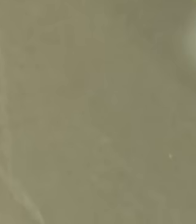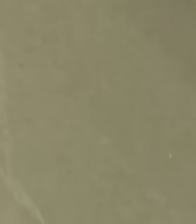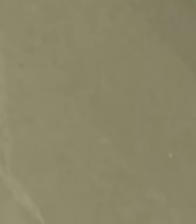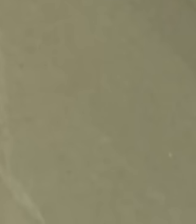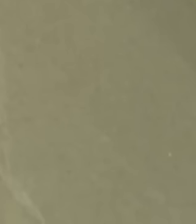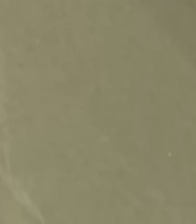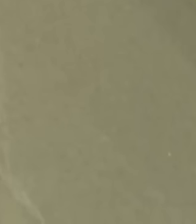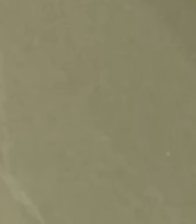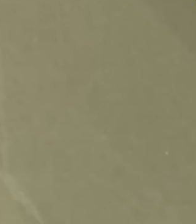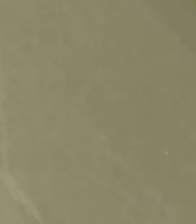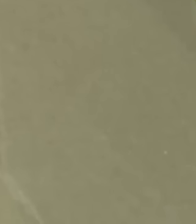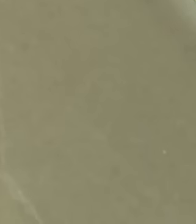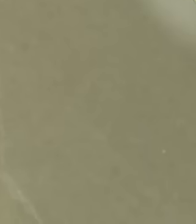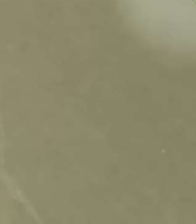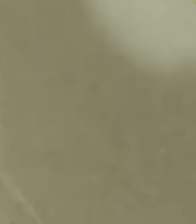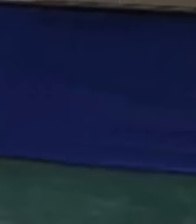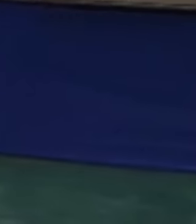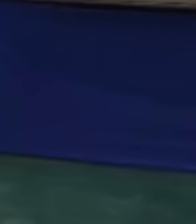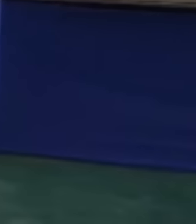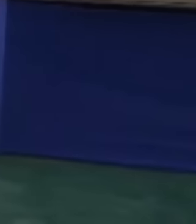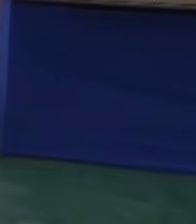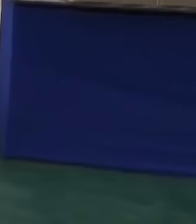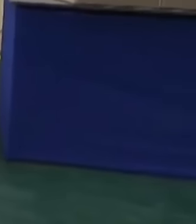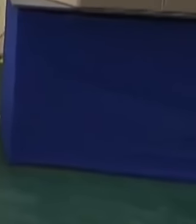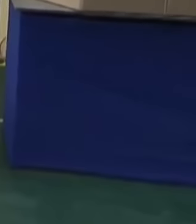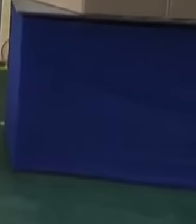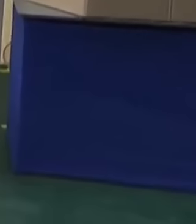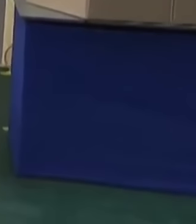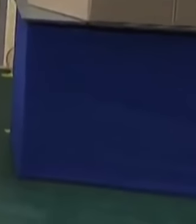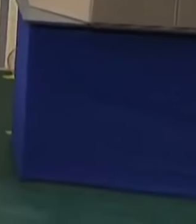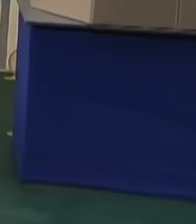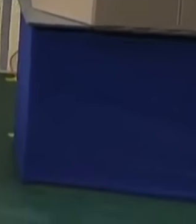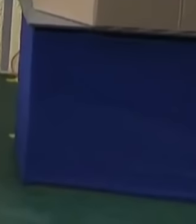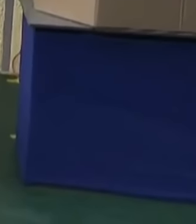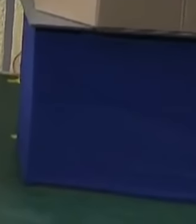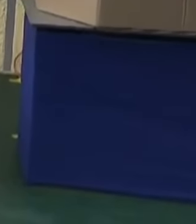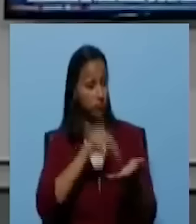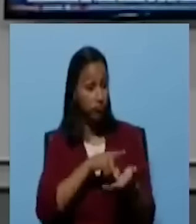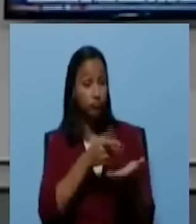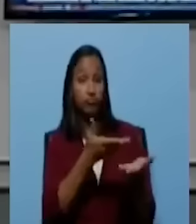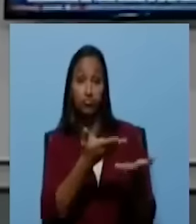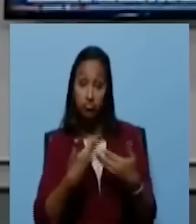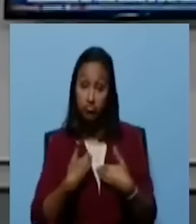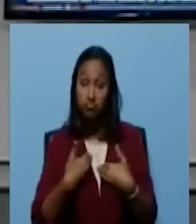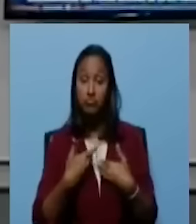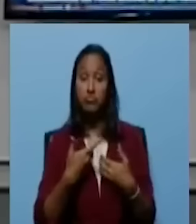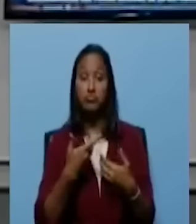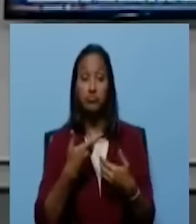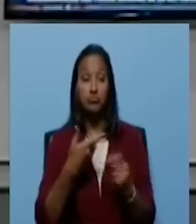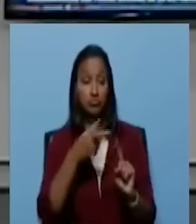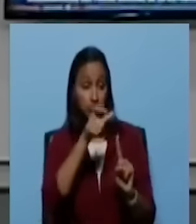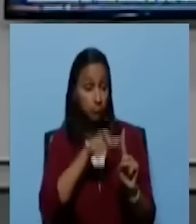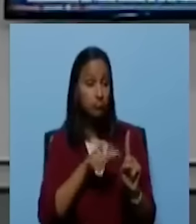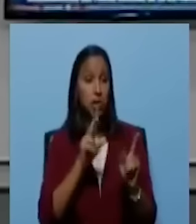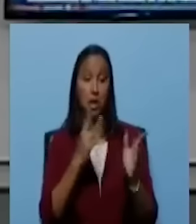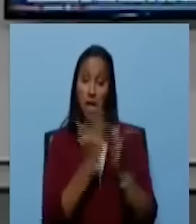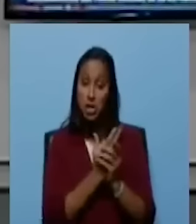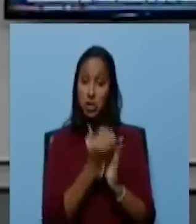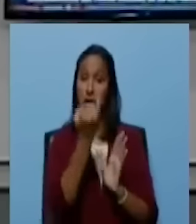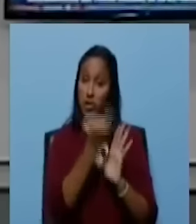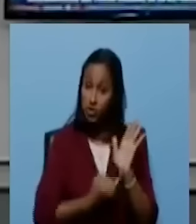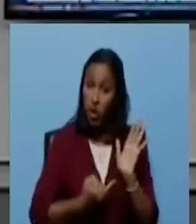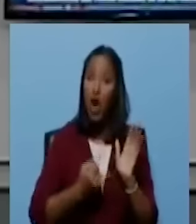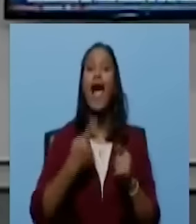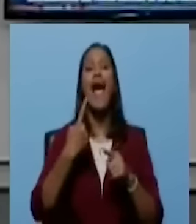la publicación de los datos desagregados de las elecciones para verificar la transparencia del proceso. Quienes han